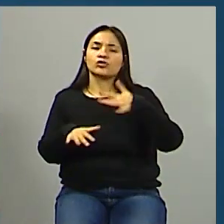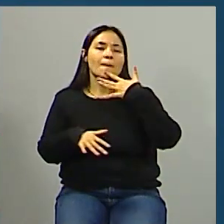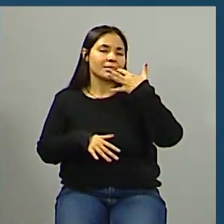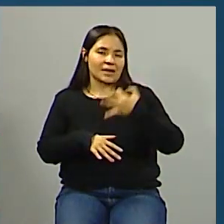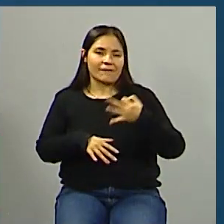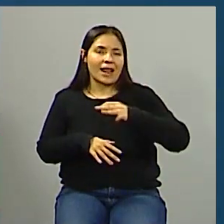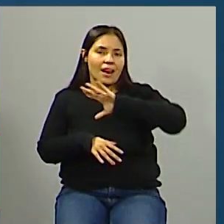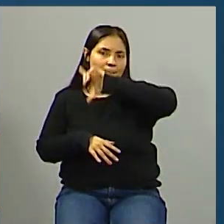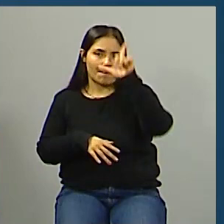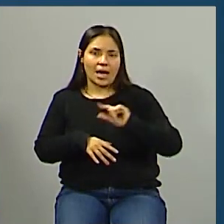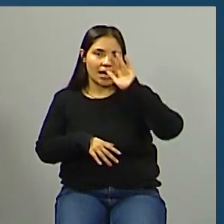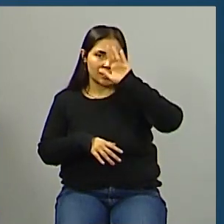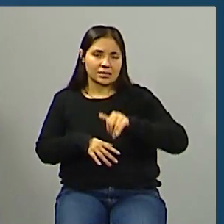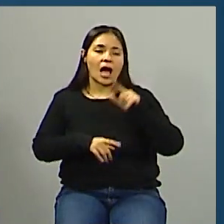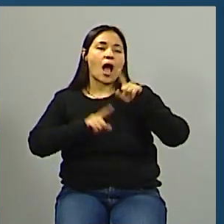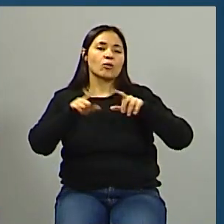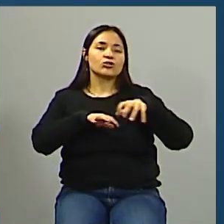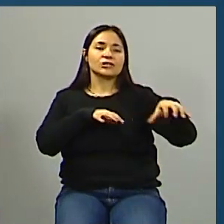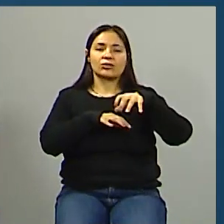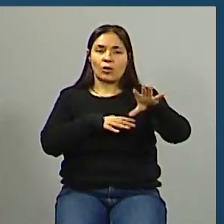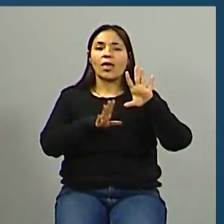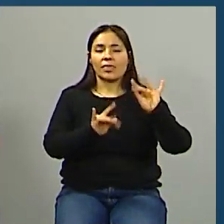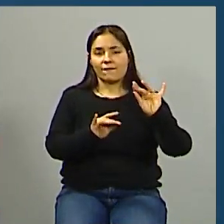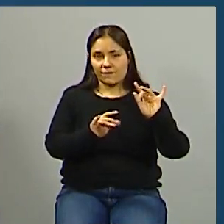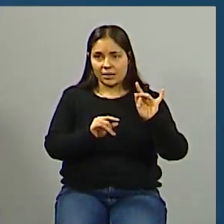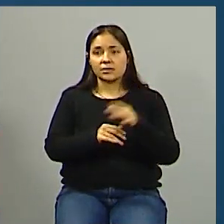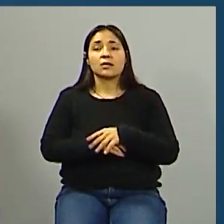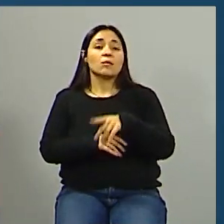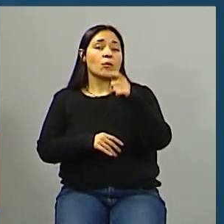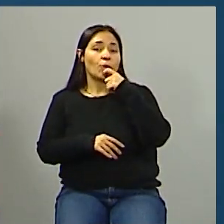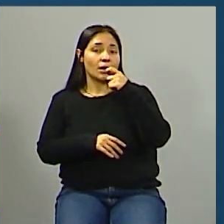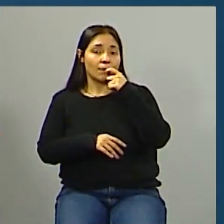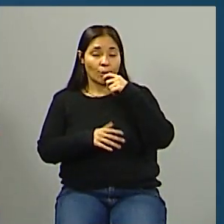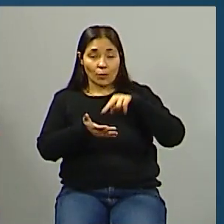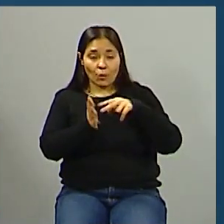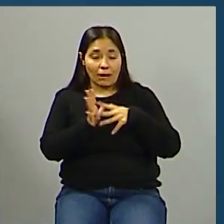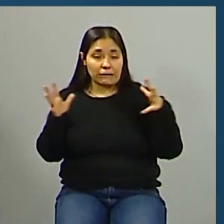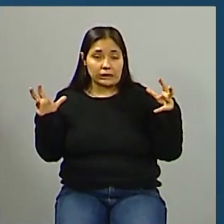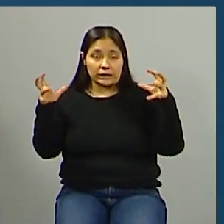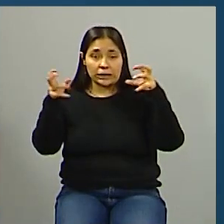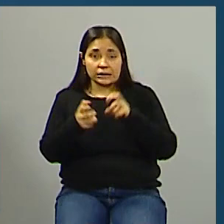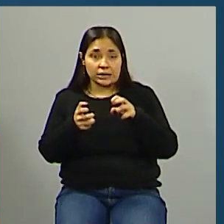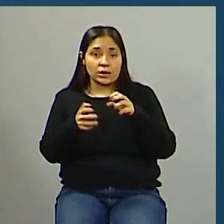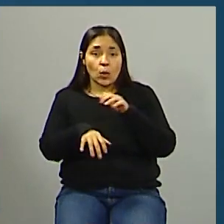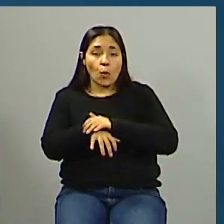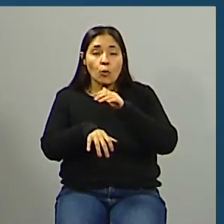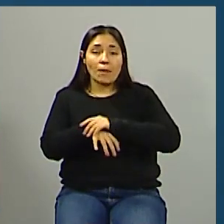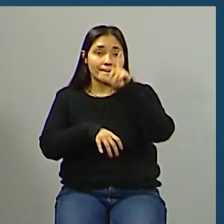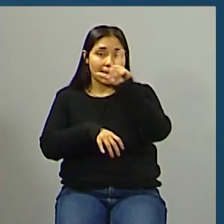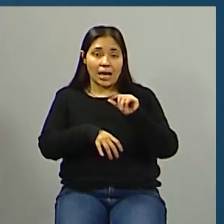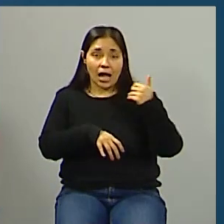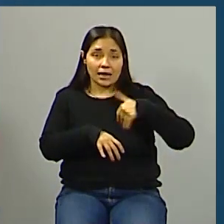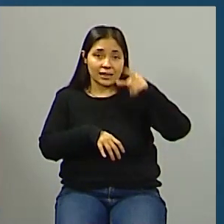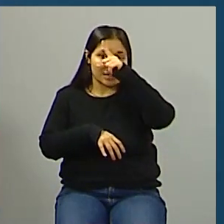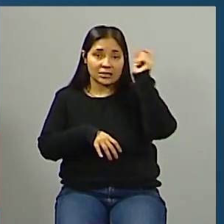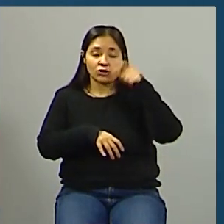afecta a algunos sectores más que otros, ¿han tenido que hacer reducción de personal a partir de las crisis que ha vivido la Argentina y que también han afectado a su